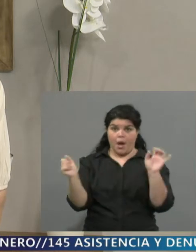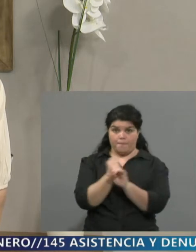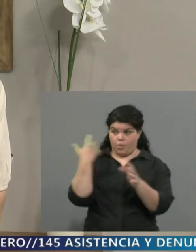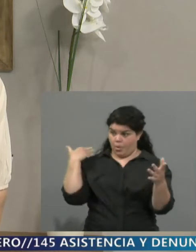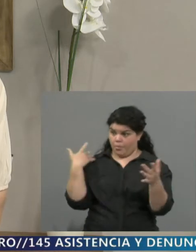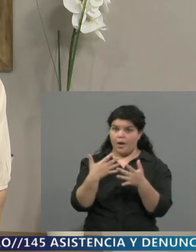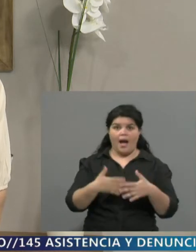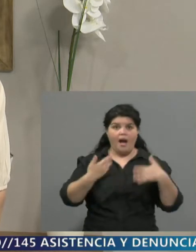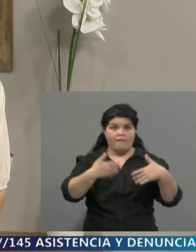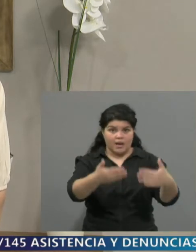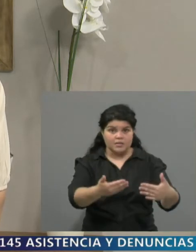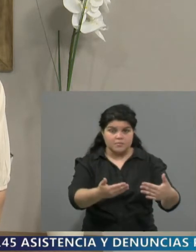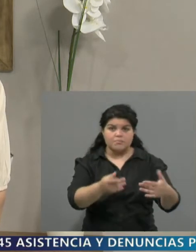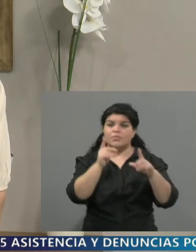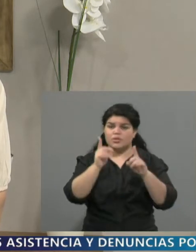también.